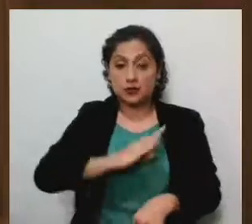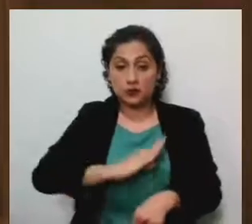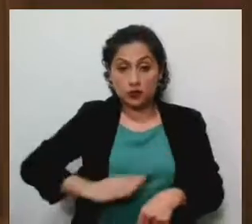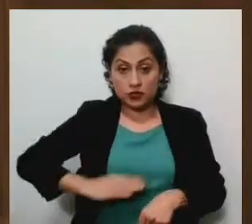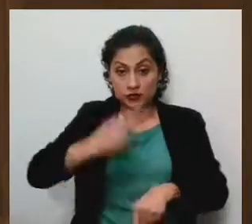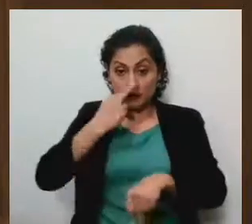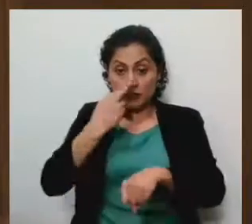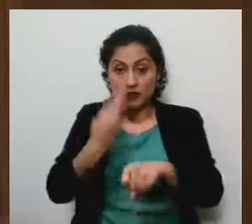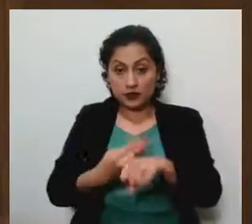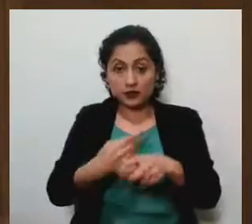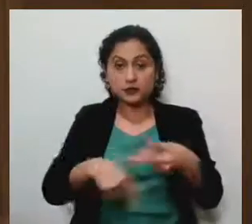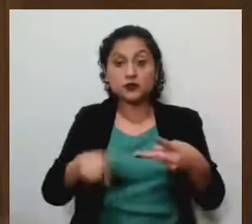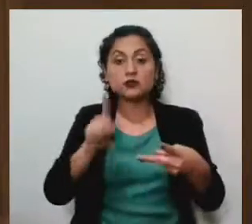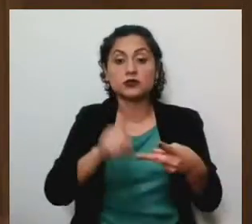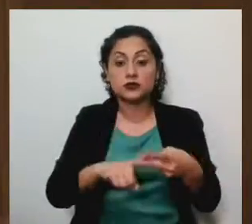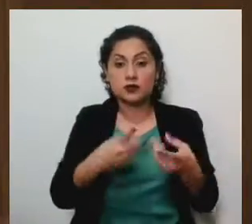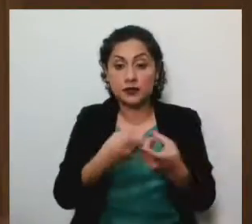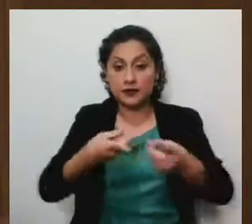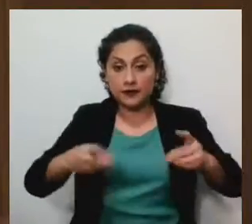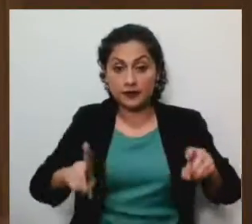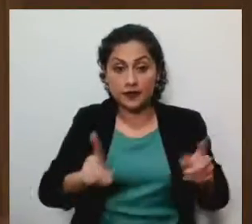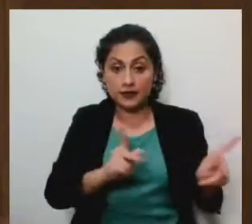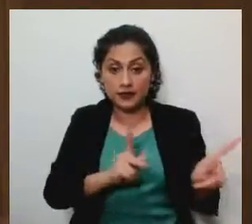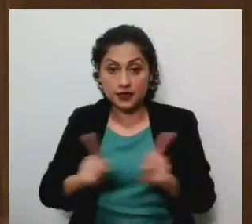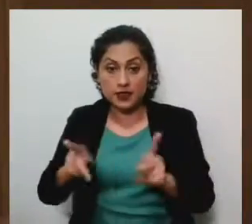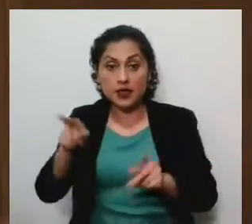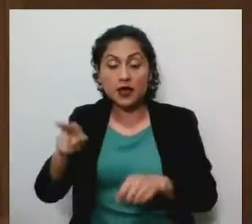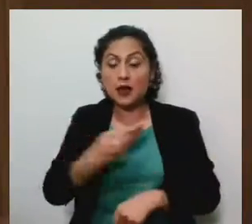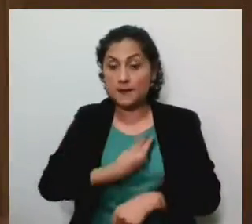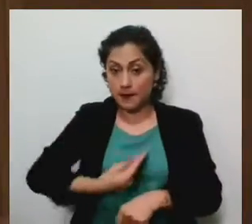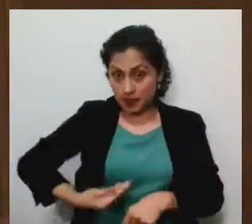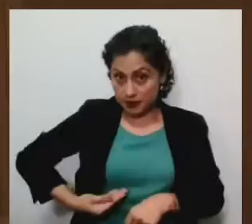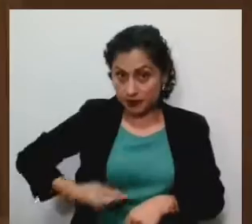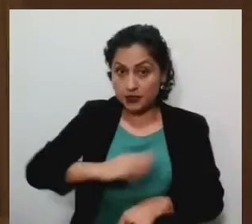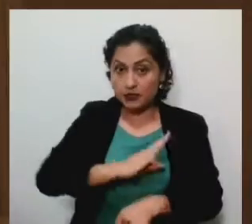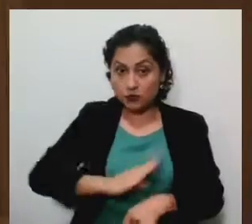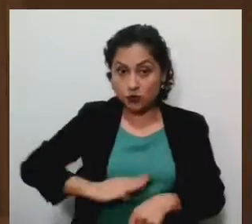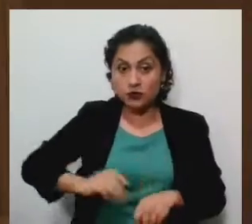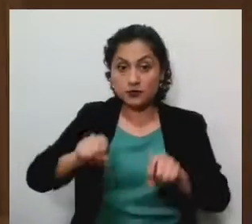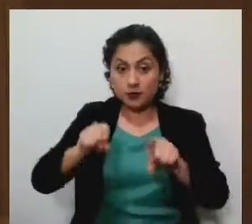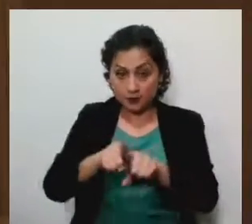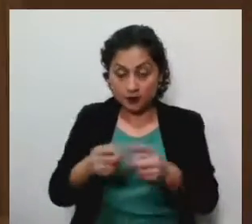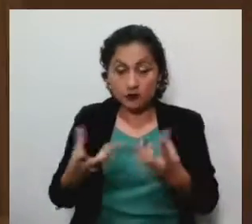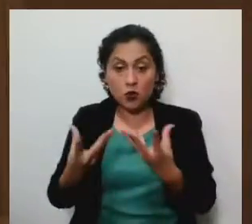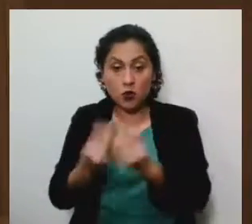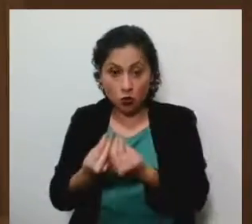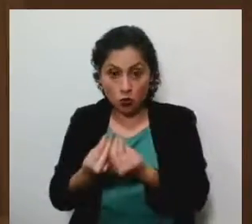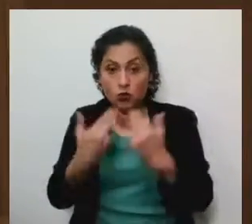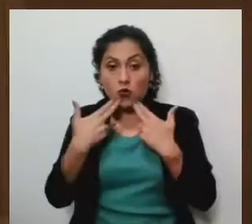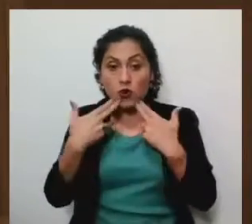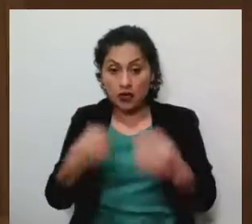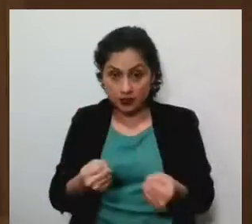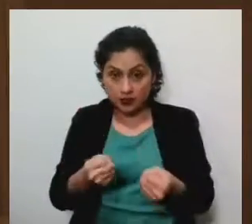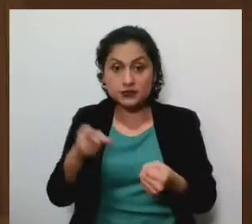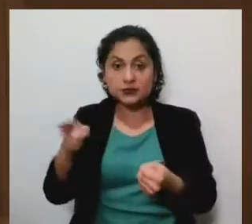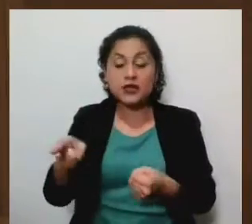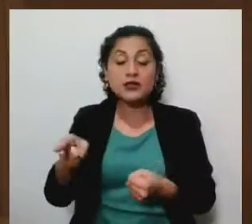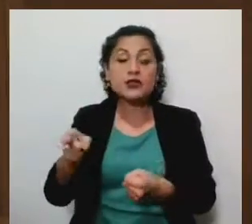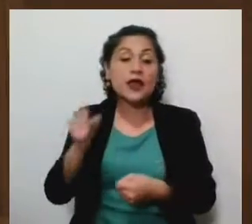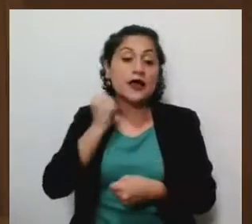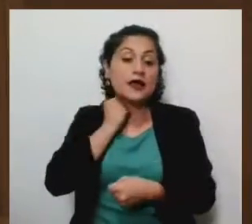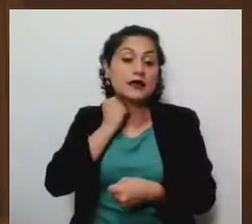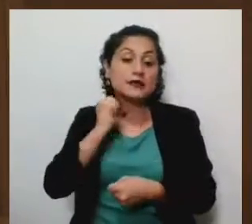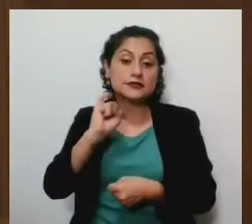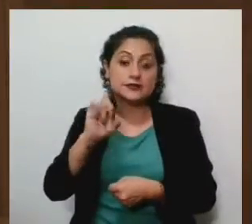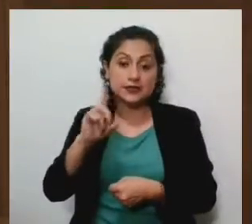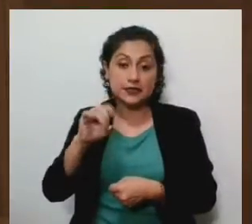el Desarrollo, que estará a cargo del presidente municipal; y Hacienda, que presidirá el síndico o el primer síndico cuando haya más de